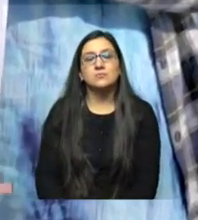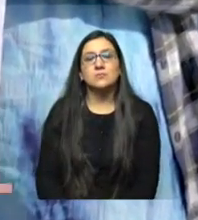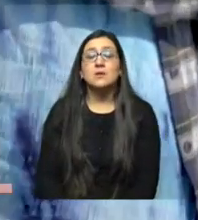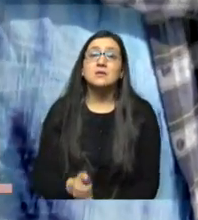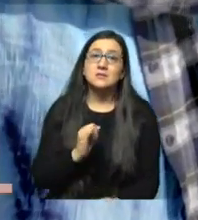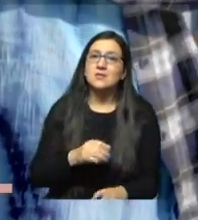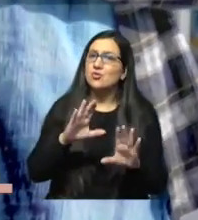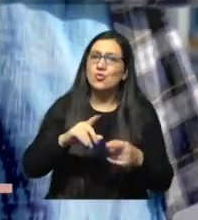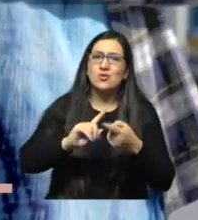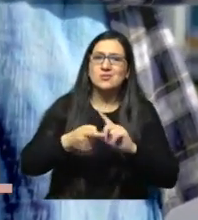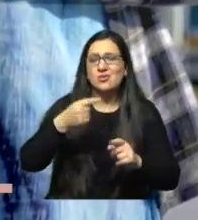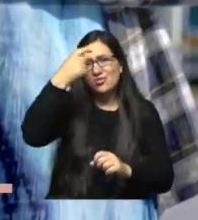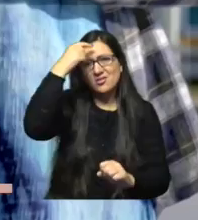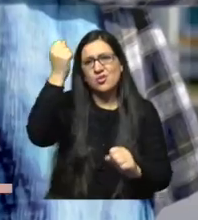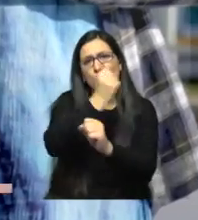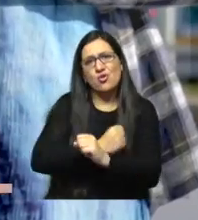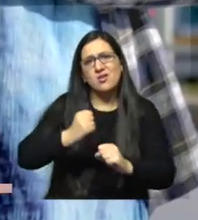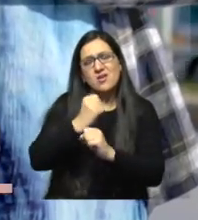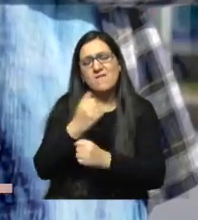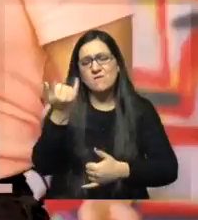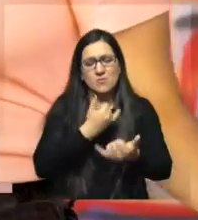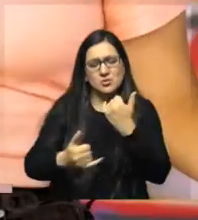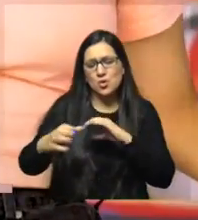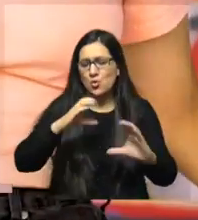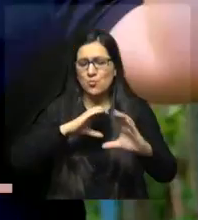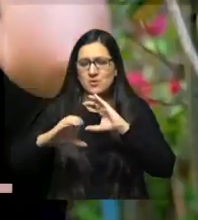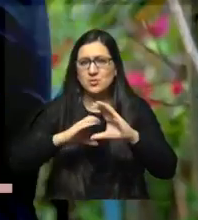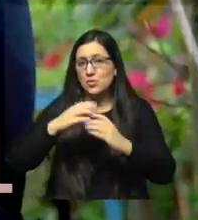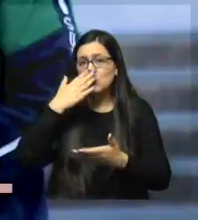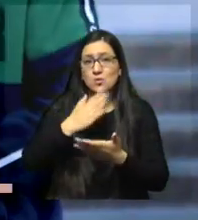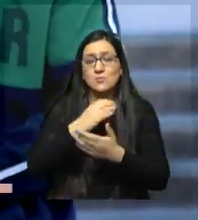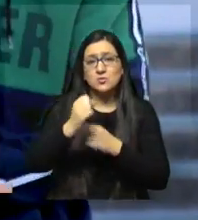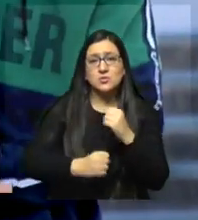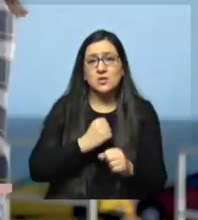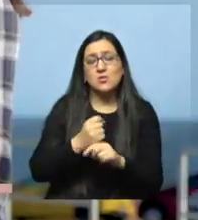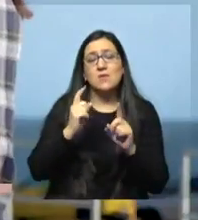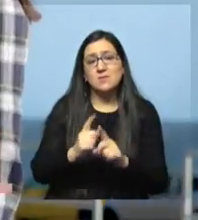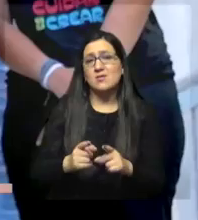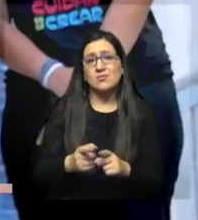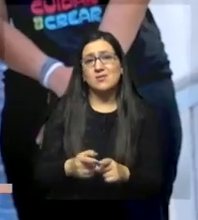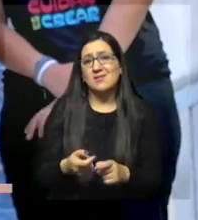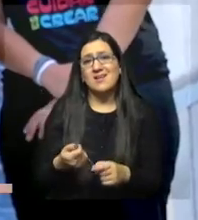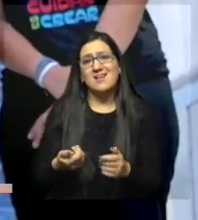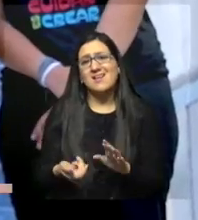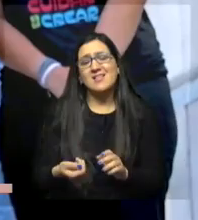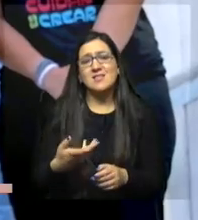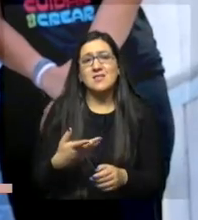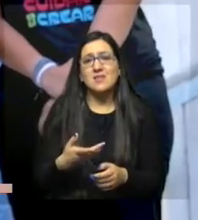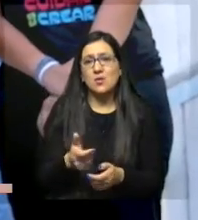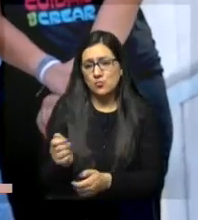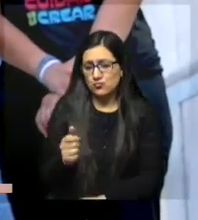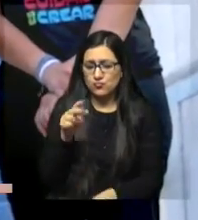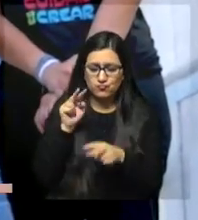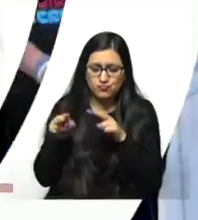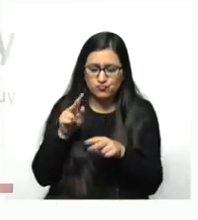que ver con las tecnologías de información y comunicación también es un lugar que en estos últimos años, también sobre todo con el uso de la tecnología, también es un lugar